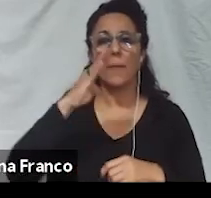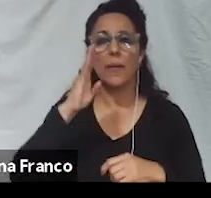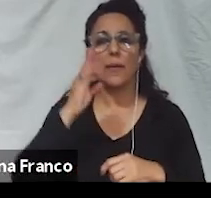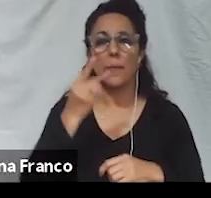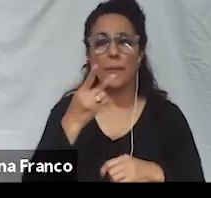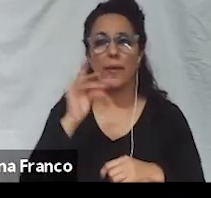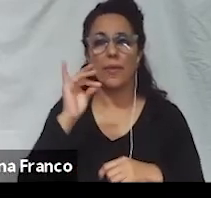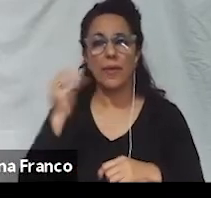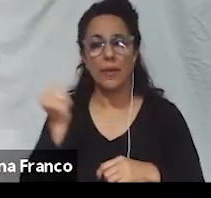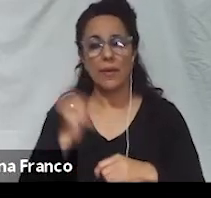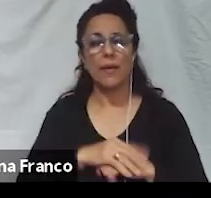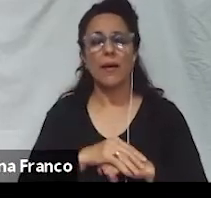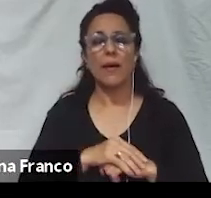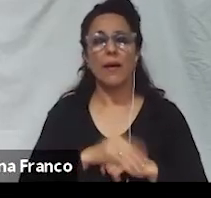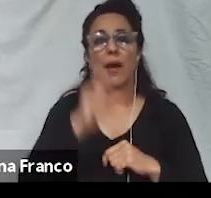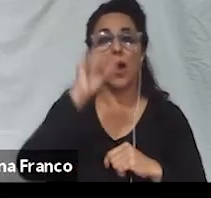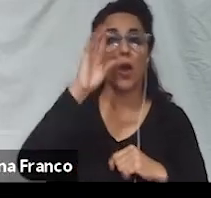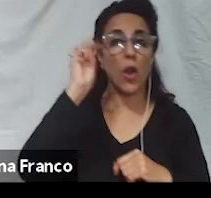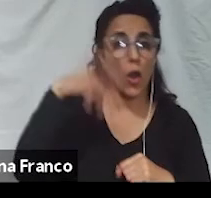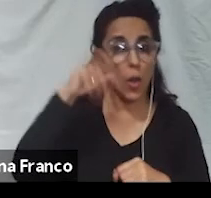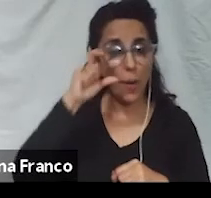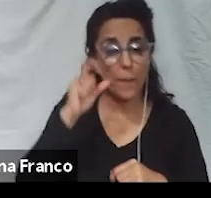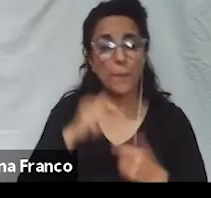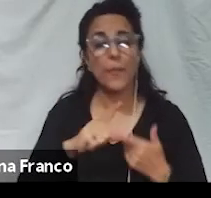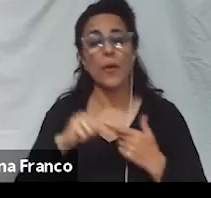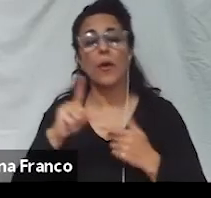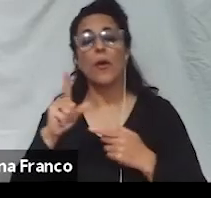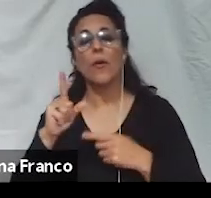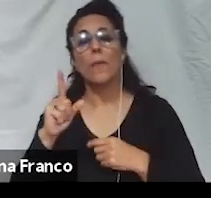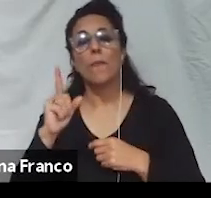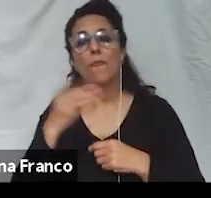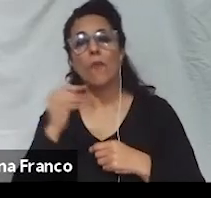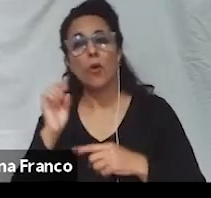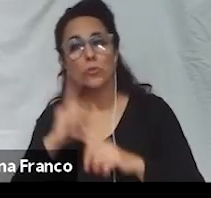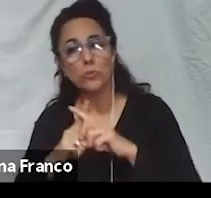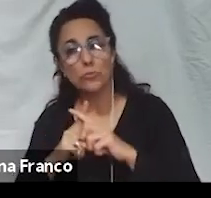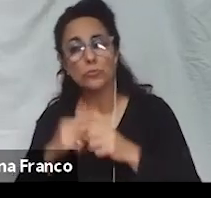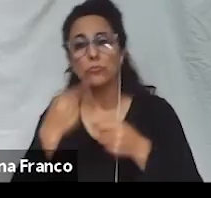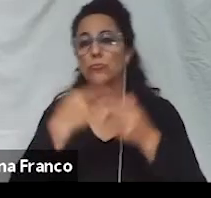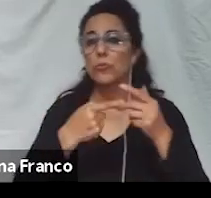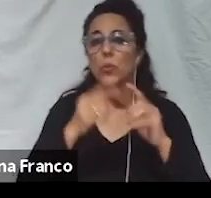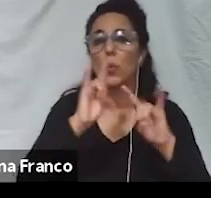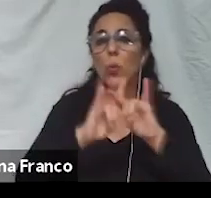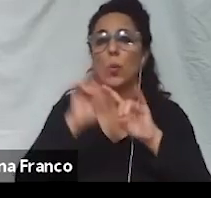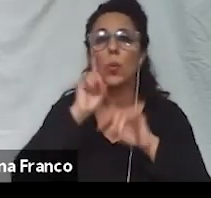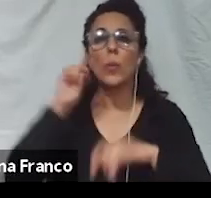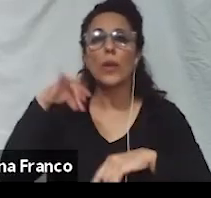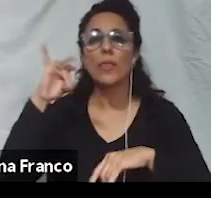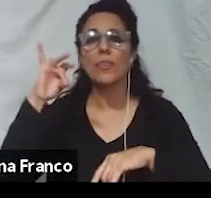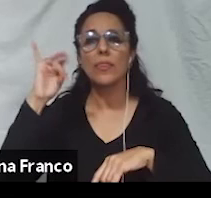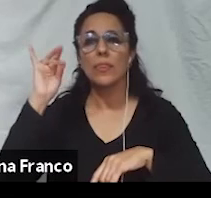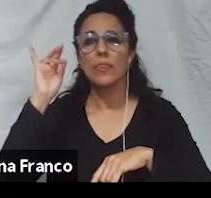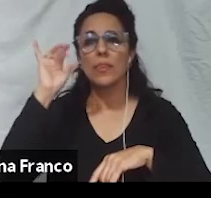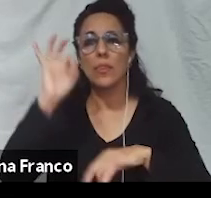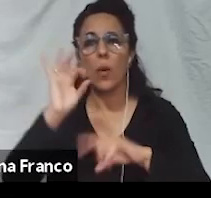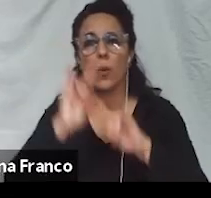en Chrome, o si fue cuando lo probé con VoiceOver y Safari, o si fue cuando lo probé en Windows, o